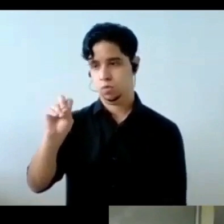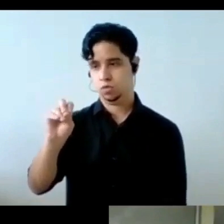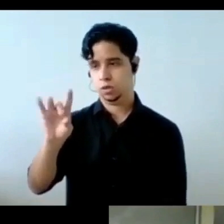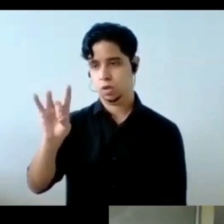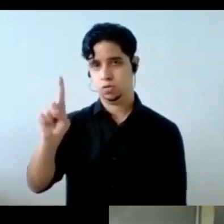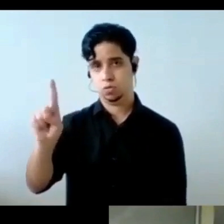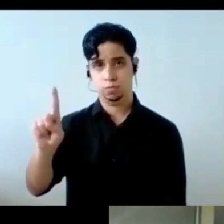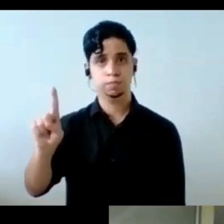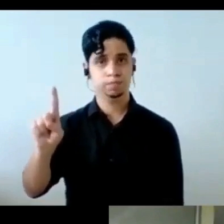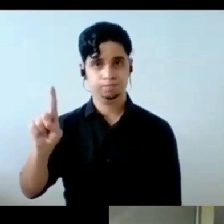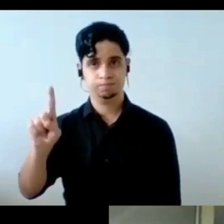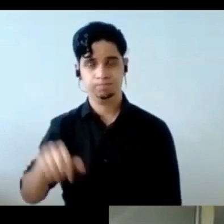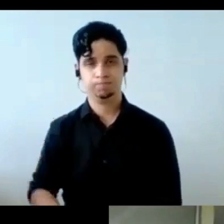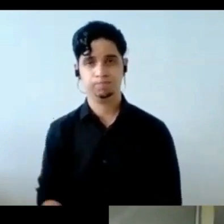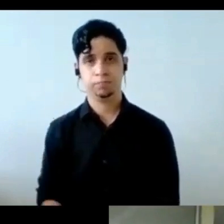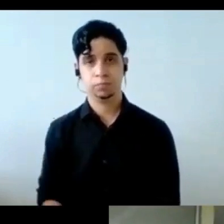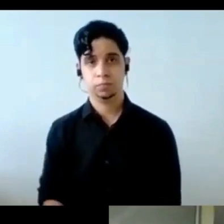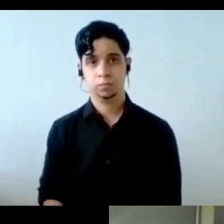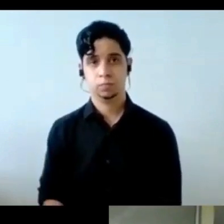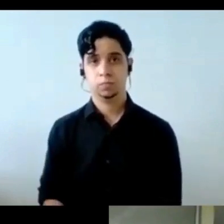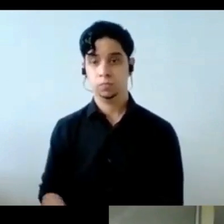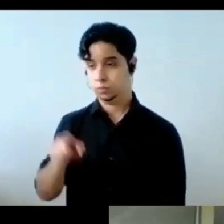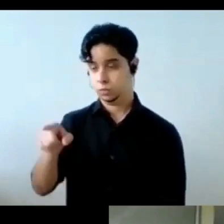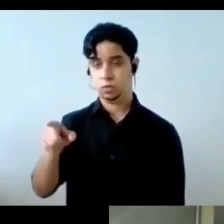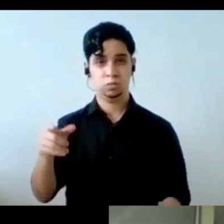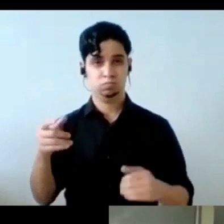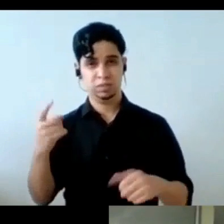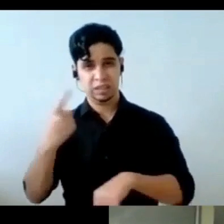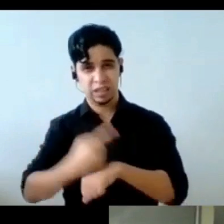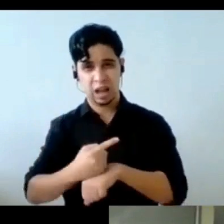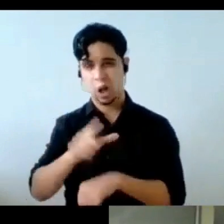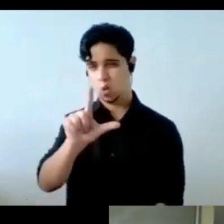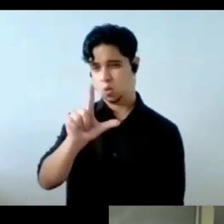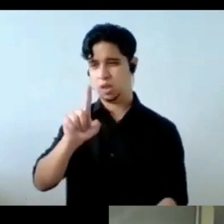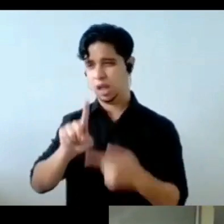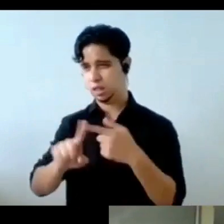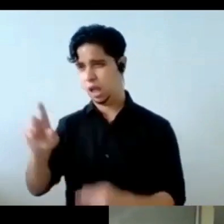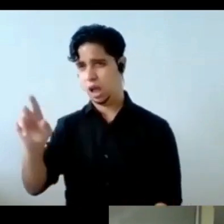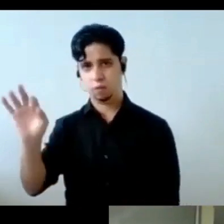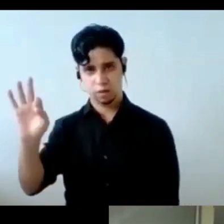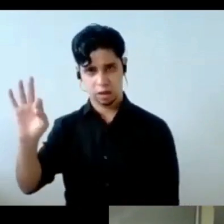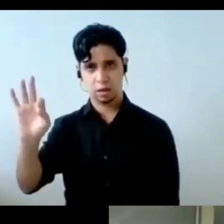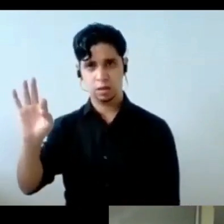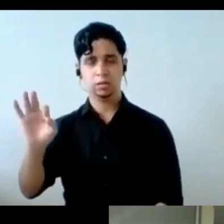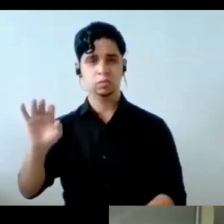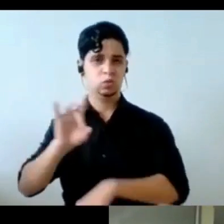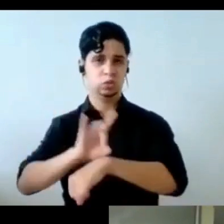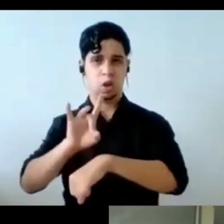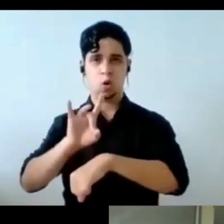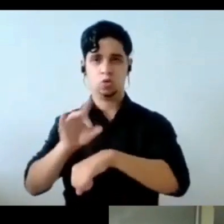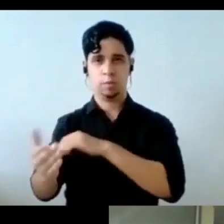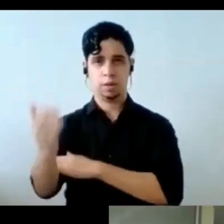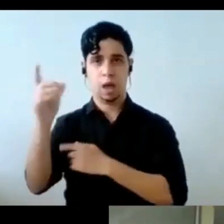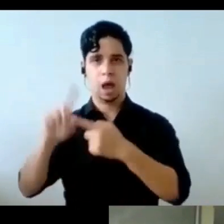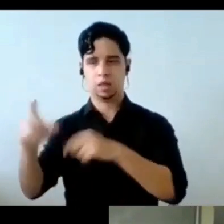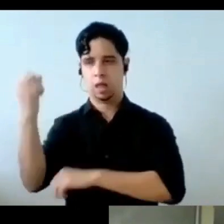939-267-8081. Y eso tienes que hacerlo entre lunes y viernes, de lunes a viernes, de 8 de la mañana a 12 del mediodía.